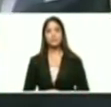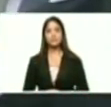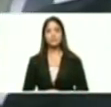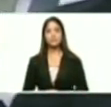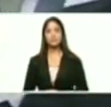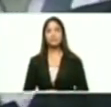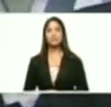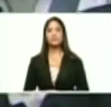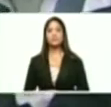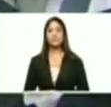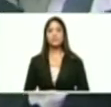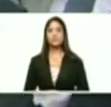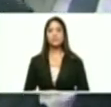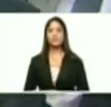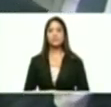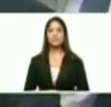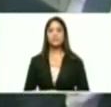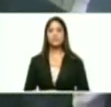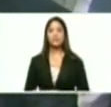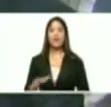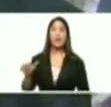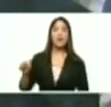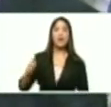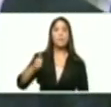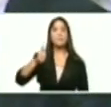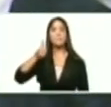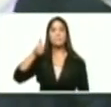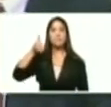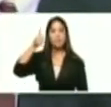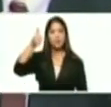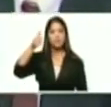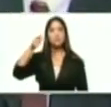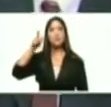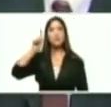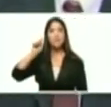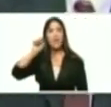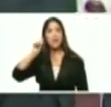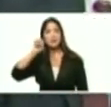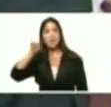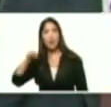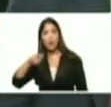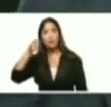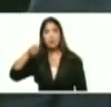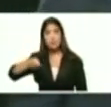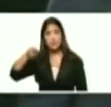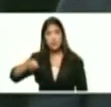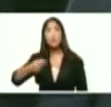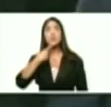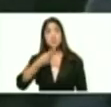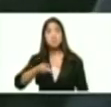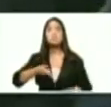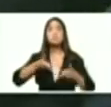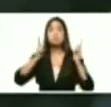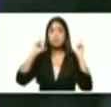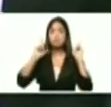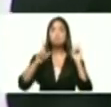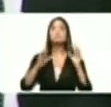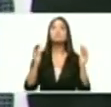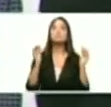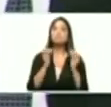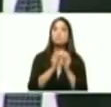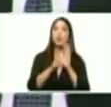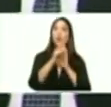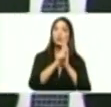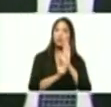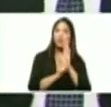Y el máximo tribunal de la República, ratificó la vigencia, constitucional, política,